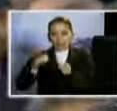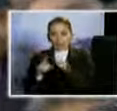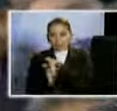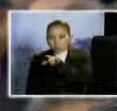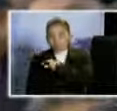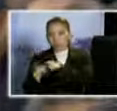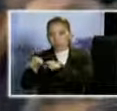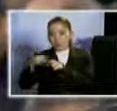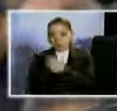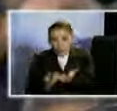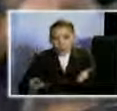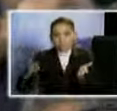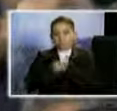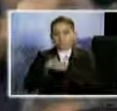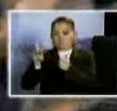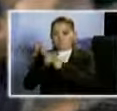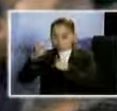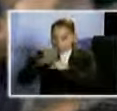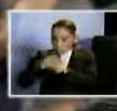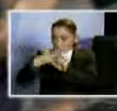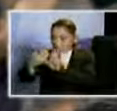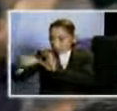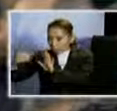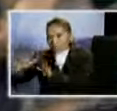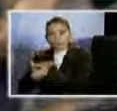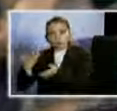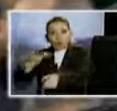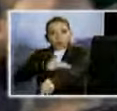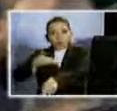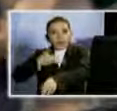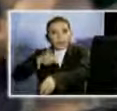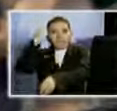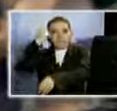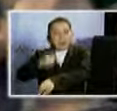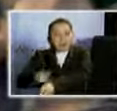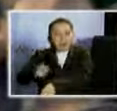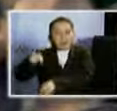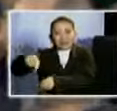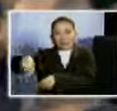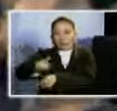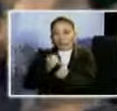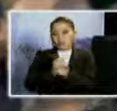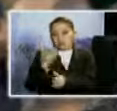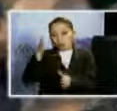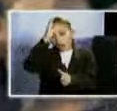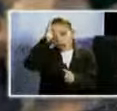se ha duplicado esta cantidad de países y cuáles son las soluciones que se deben de tomar en este